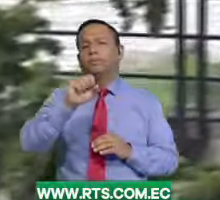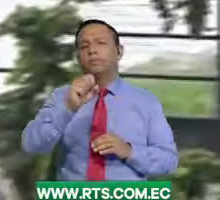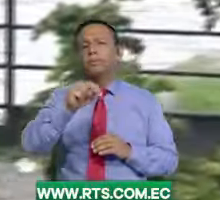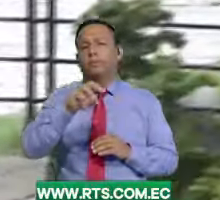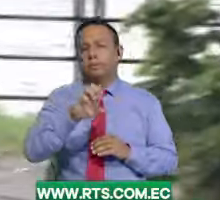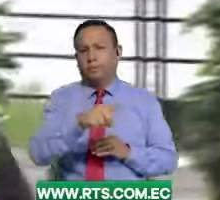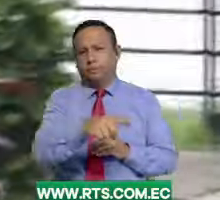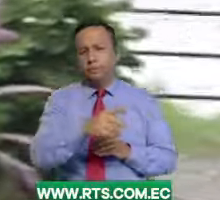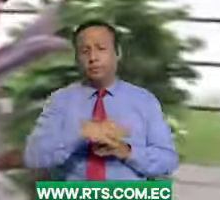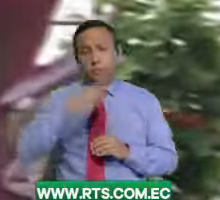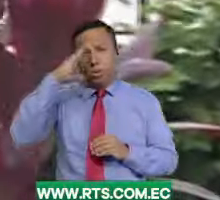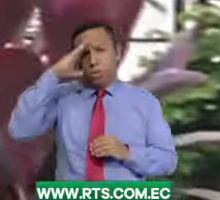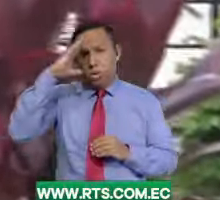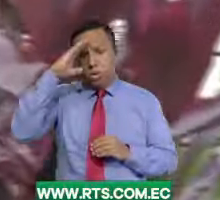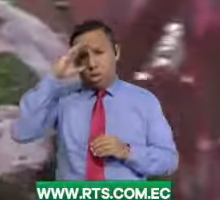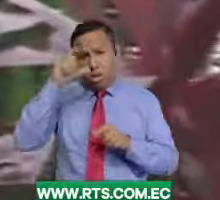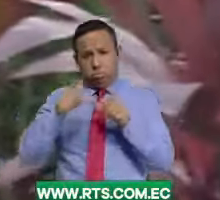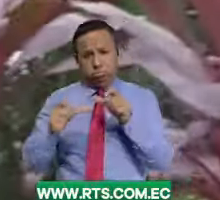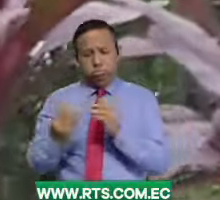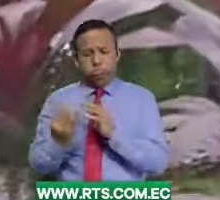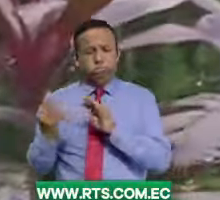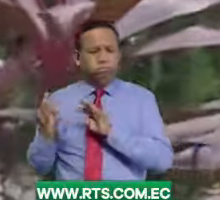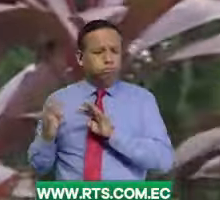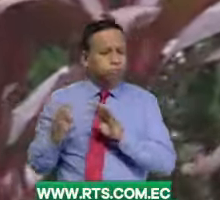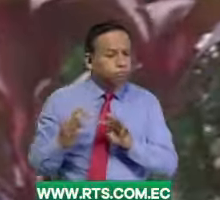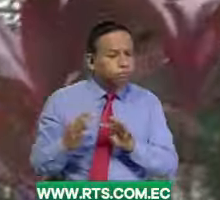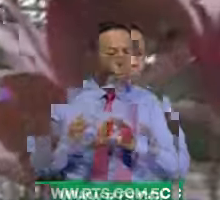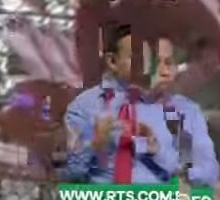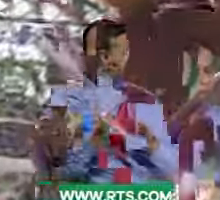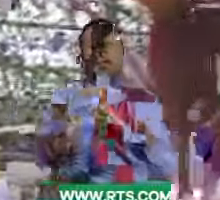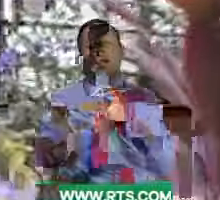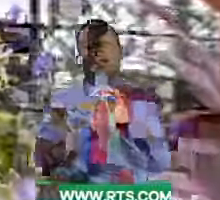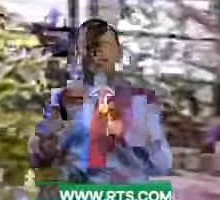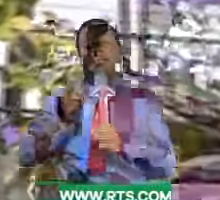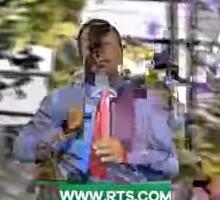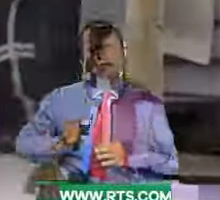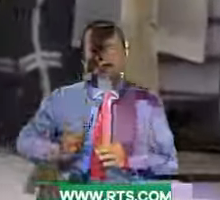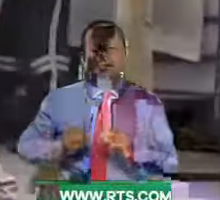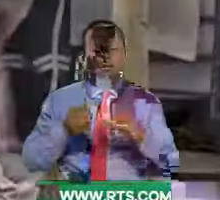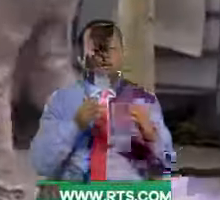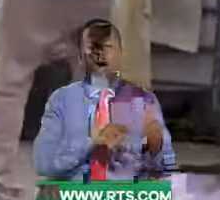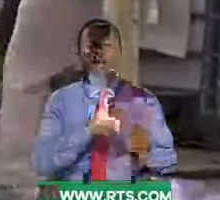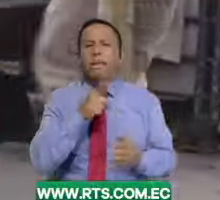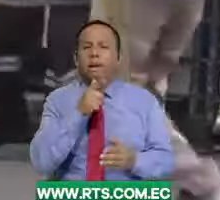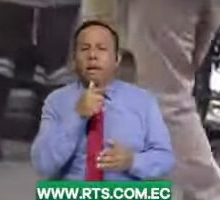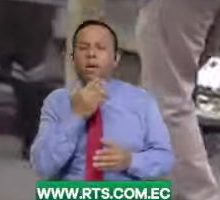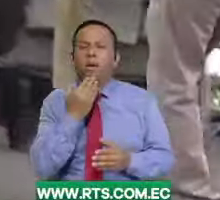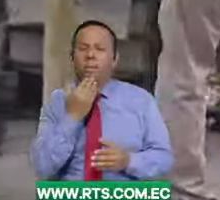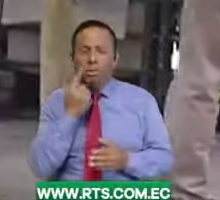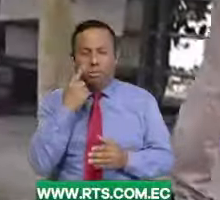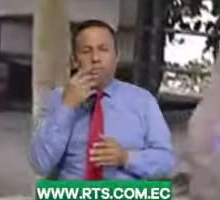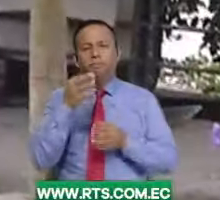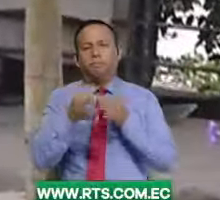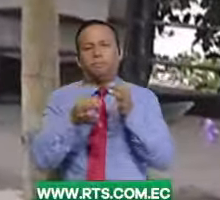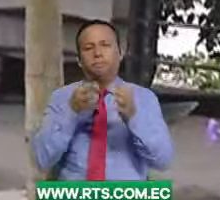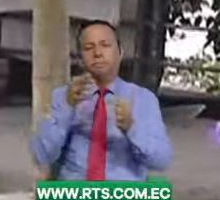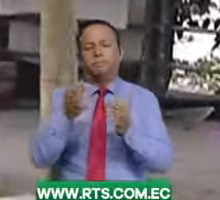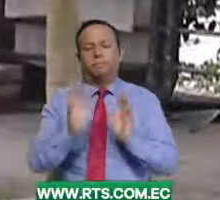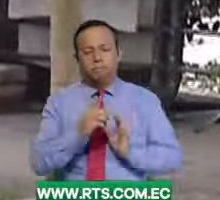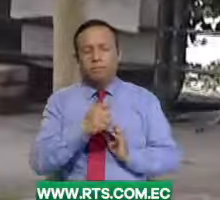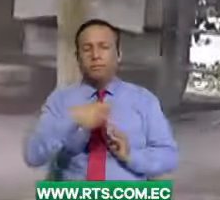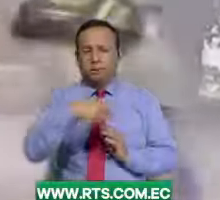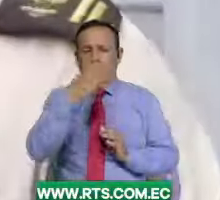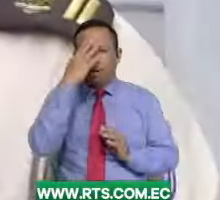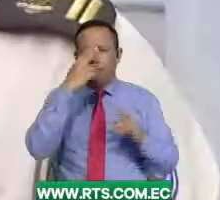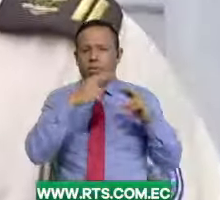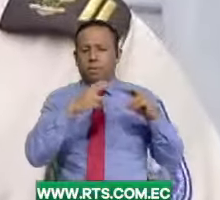distrito Portete informaron detalles del cadáver para su identificación y otros asuntos. Me parece